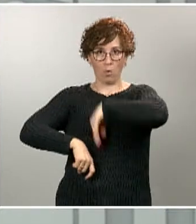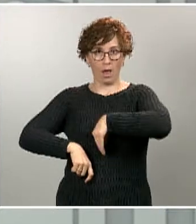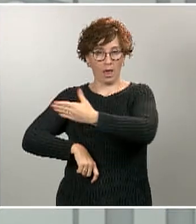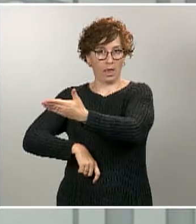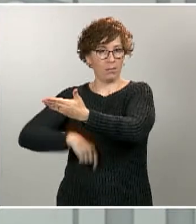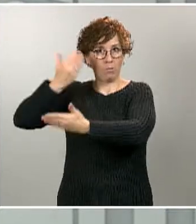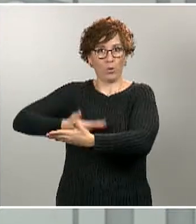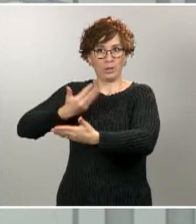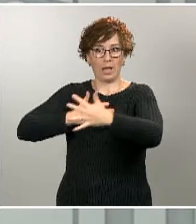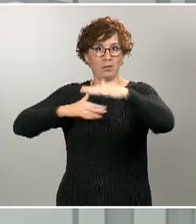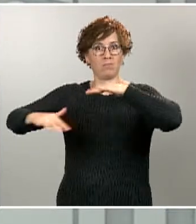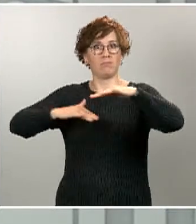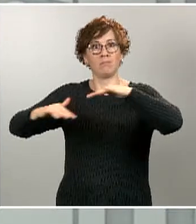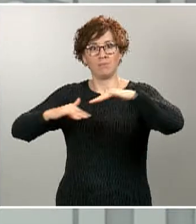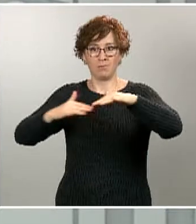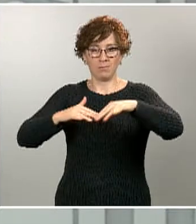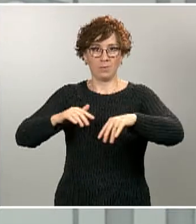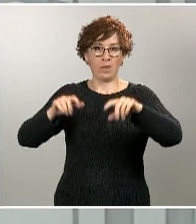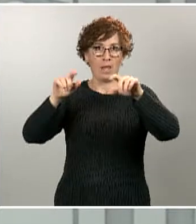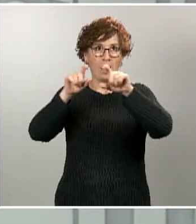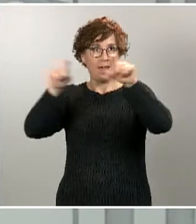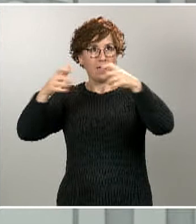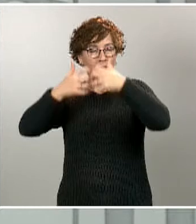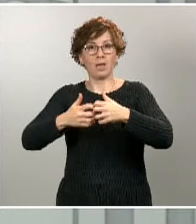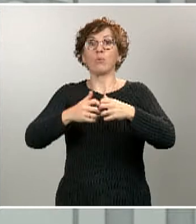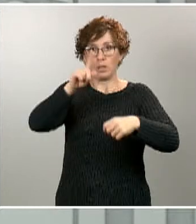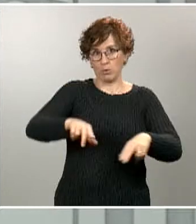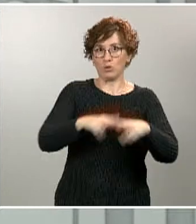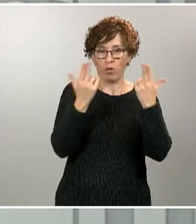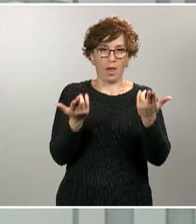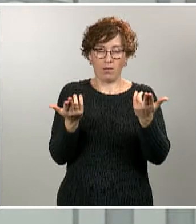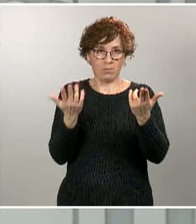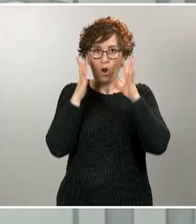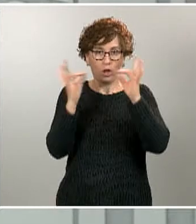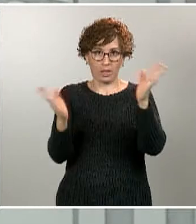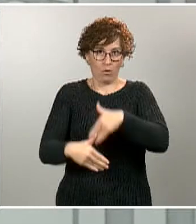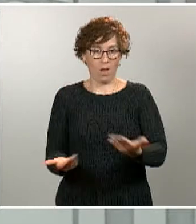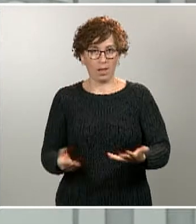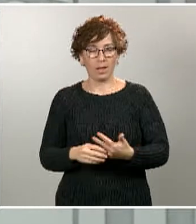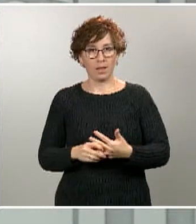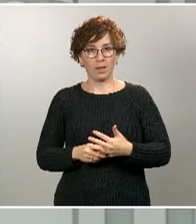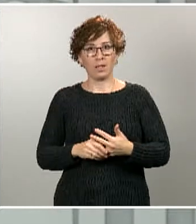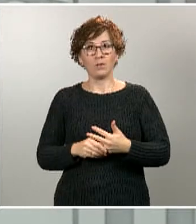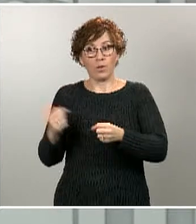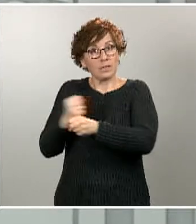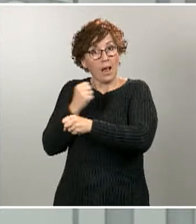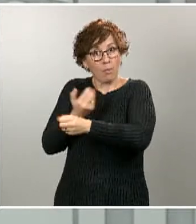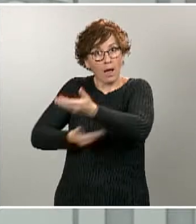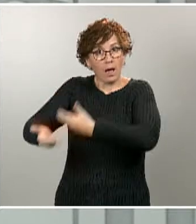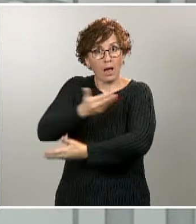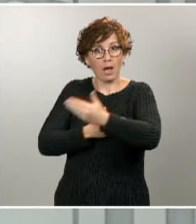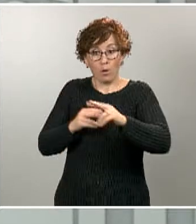económico, por supuesto, y también del social, como es la Confederación de Empresarios. Mantendremos ese trabajo que desde el principio de la